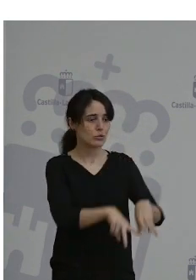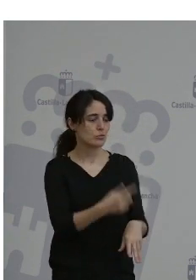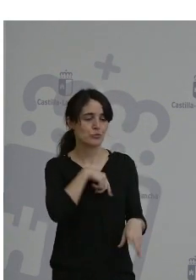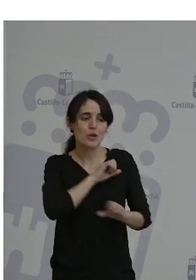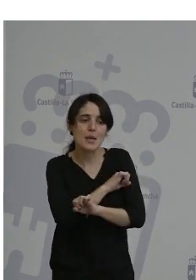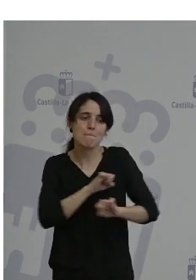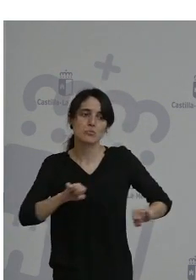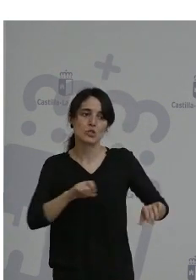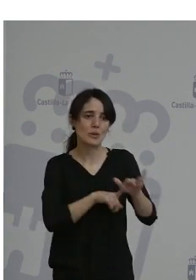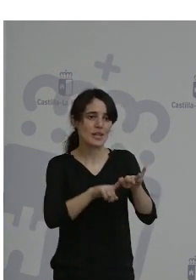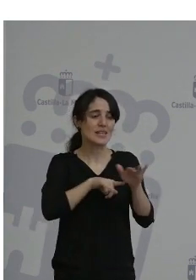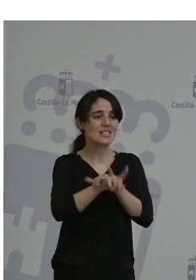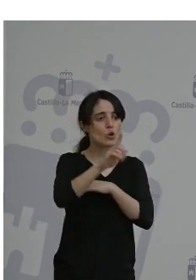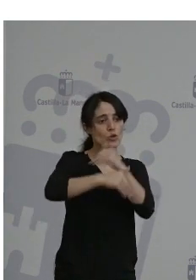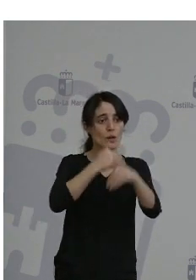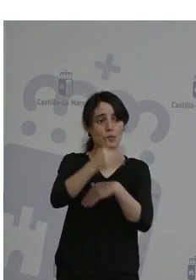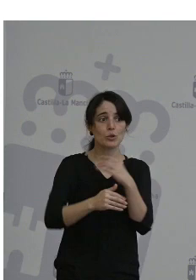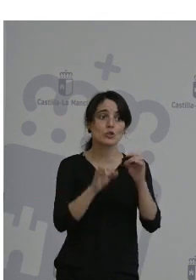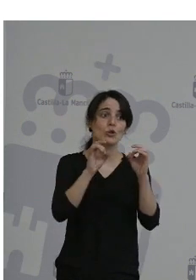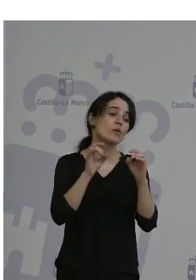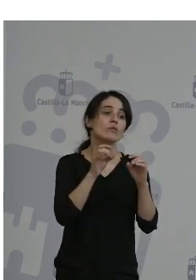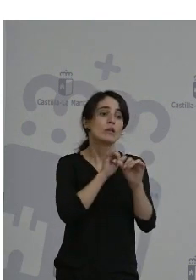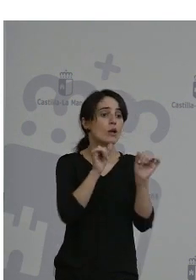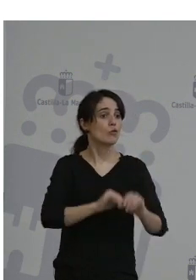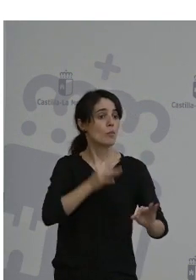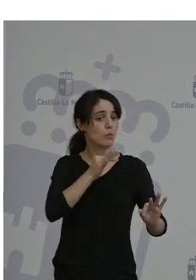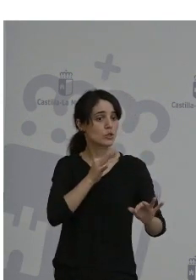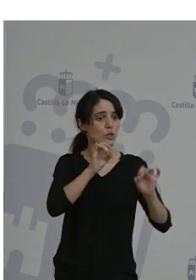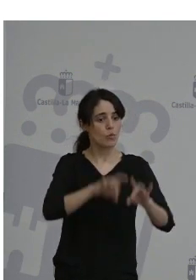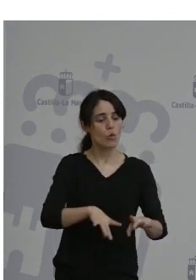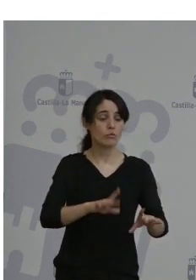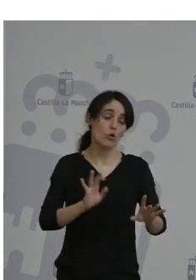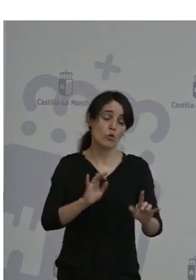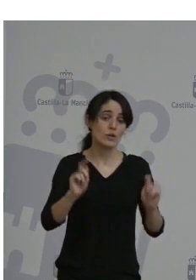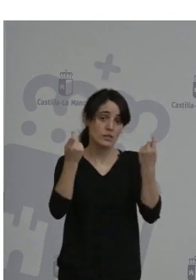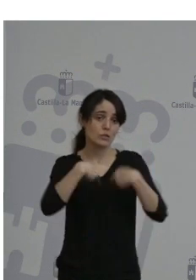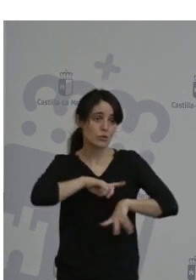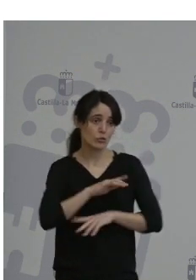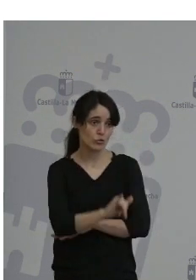procesos de la manera que se han realizado y con el nivel de éxito obtenido.